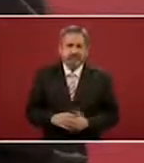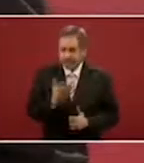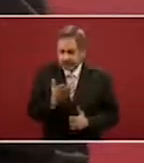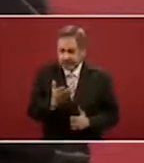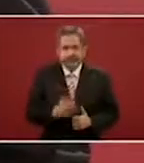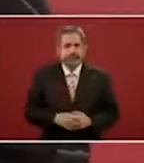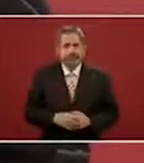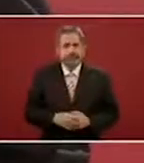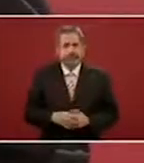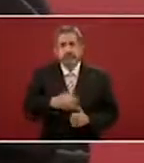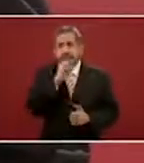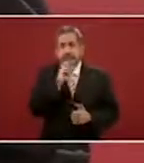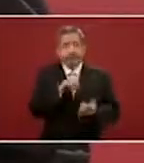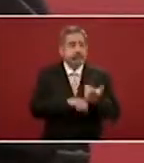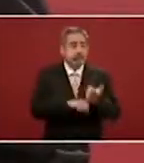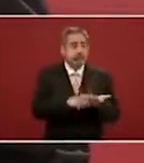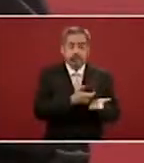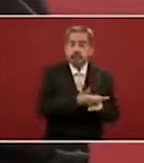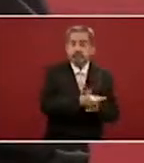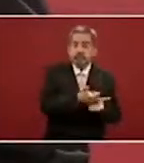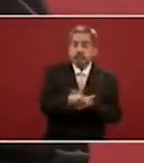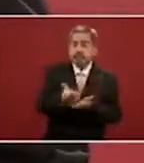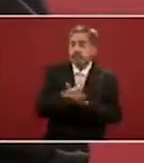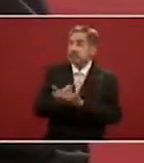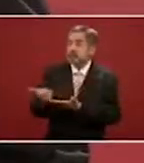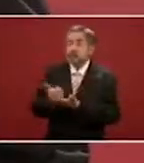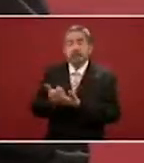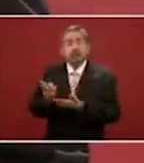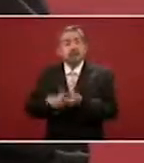Incluso manejaban nóminas.